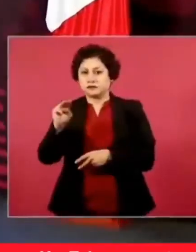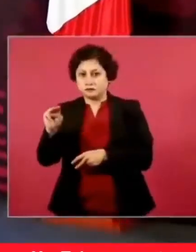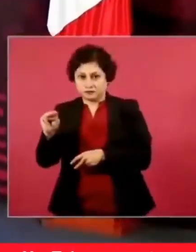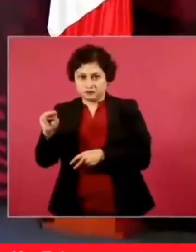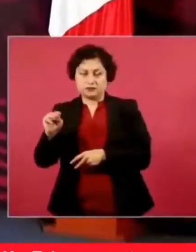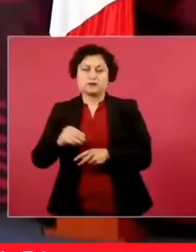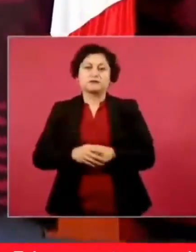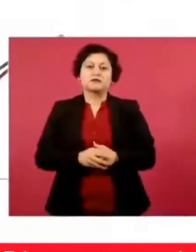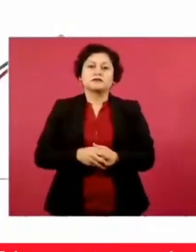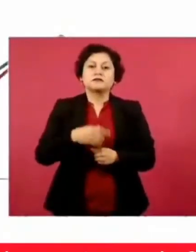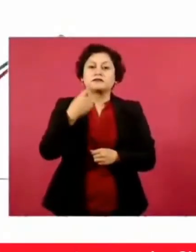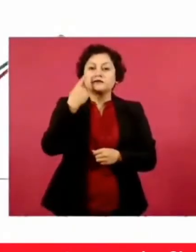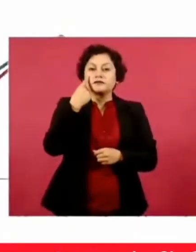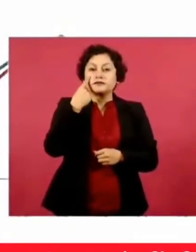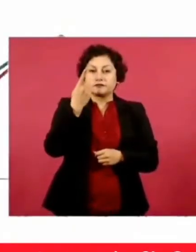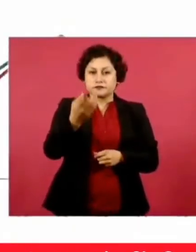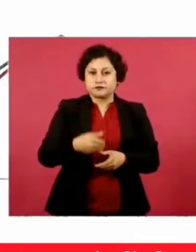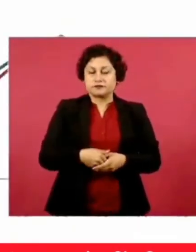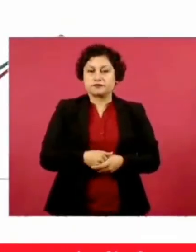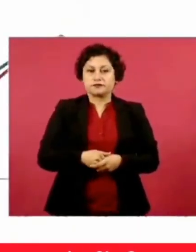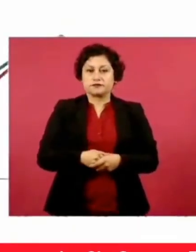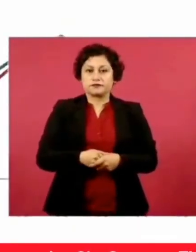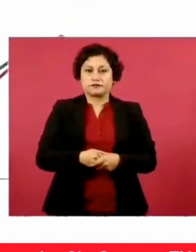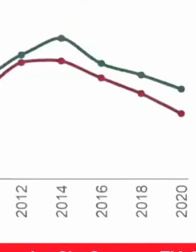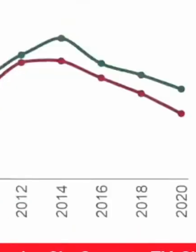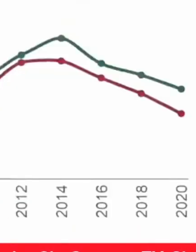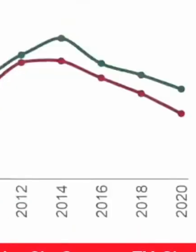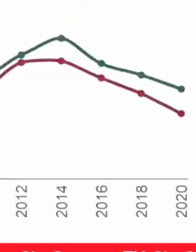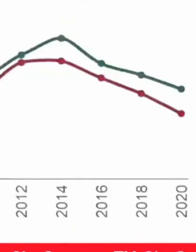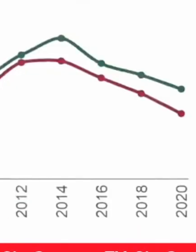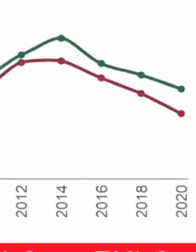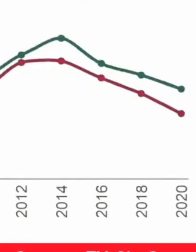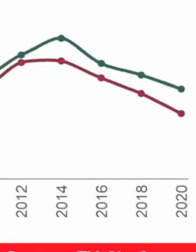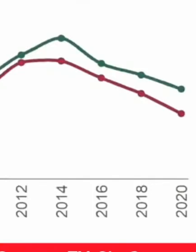¿Observan dónde hay más desigualdad?